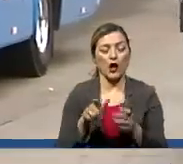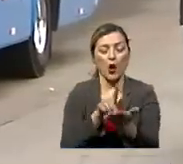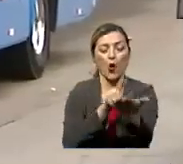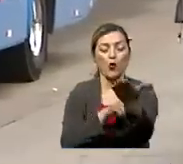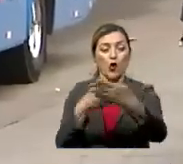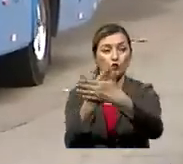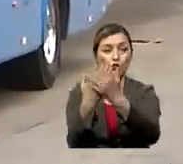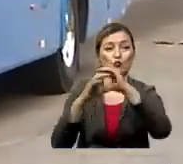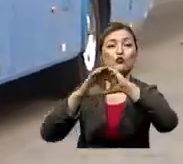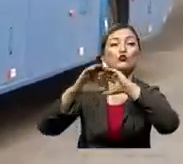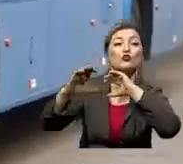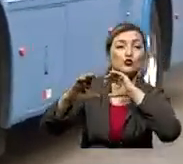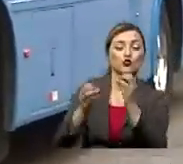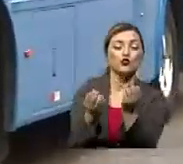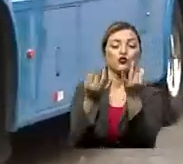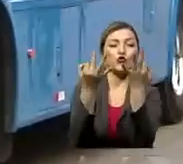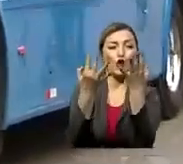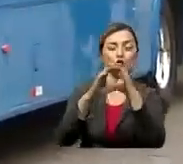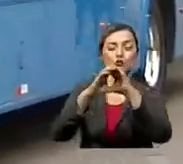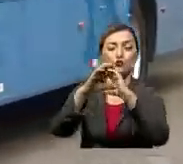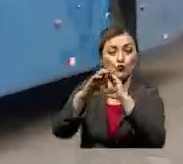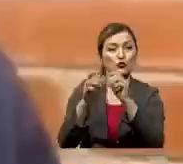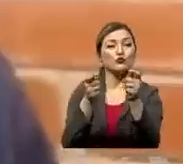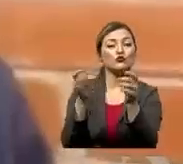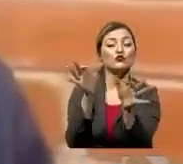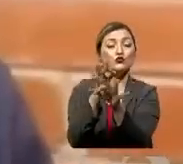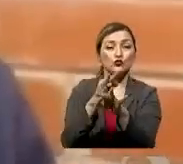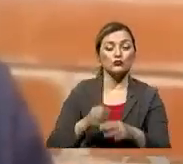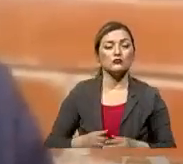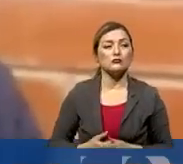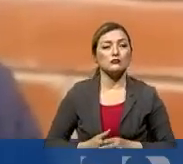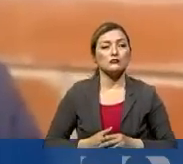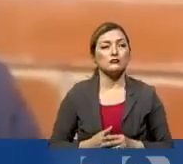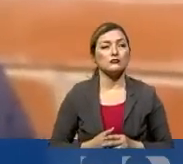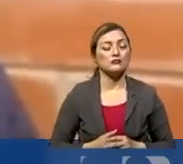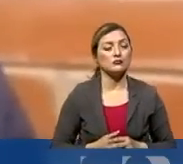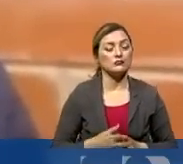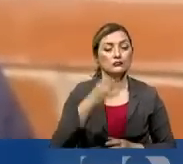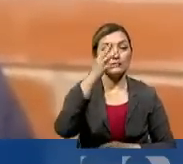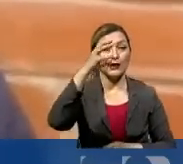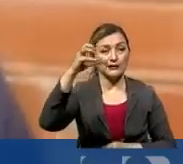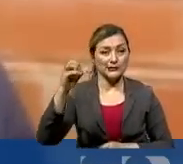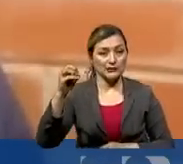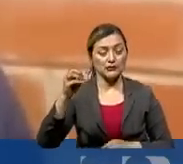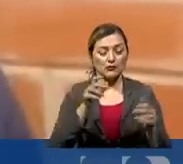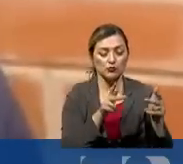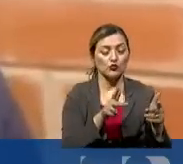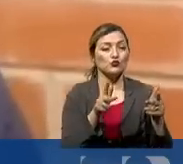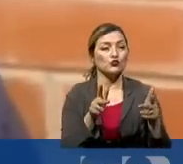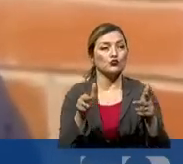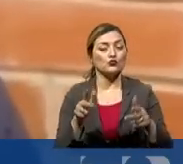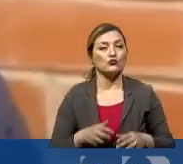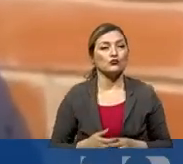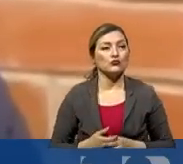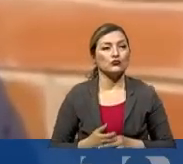ese sentido, detalla cuántas unidades convencionales operarán. Están previstas 60 unidades en principio. Al momento